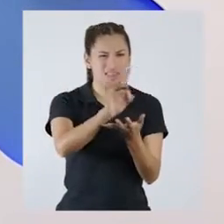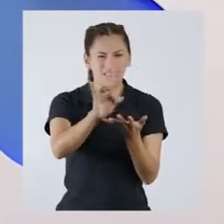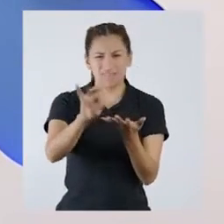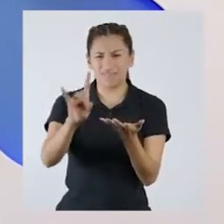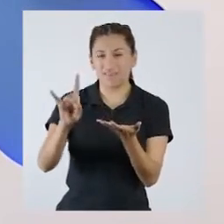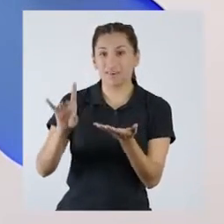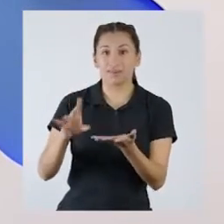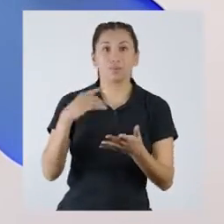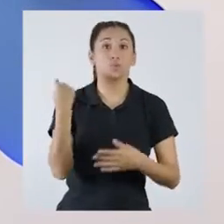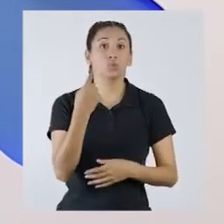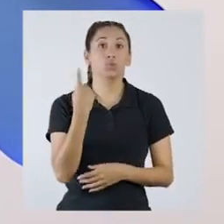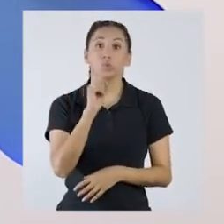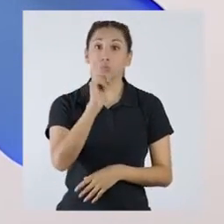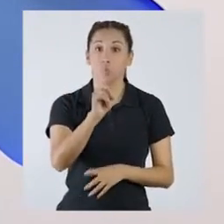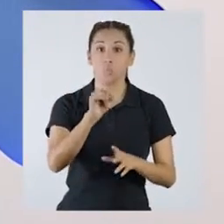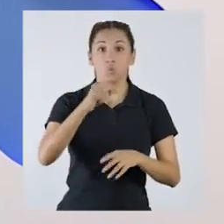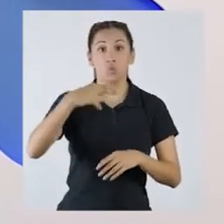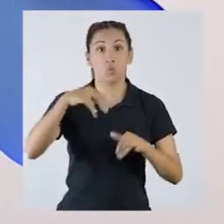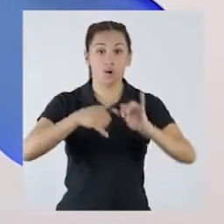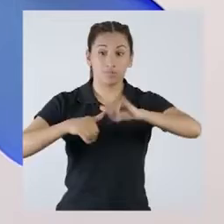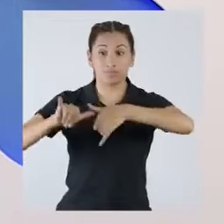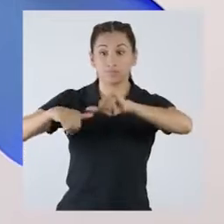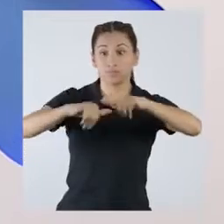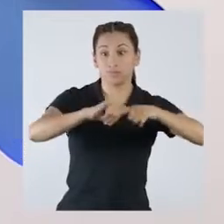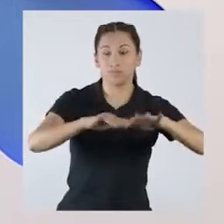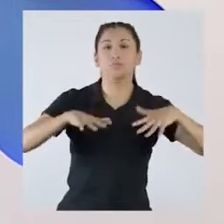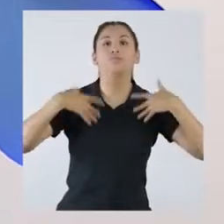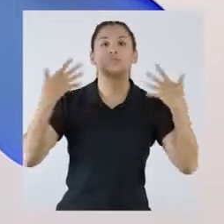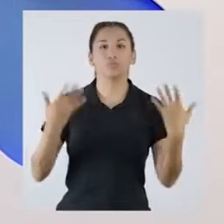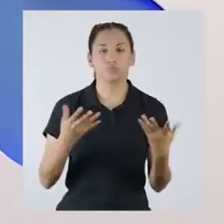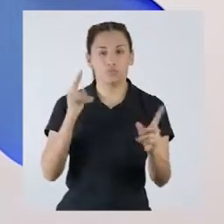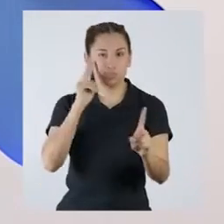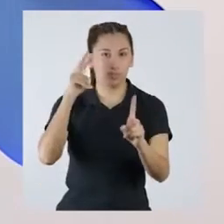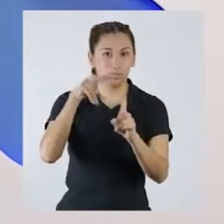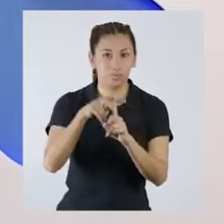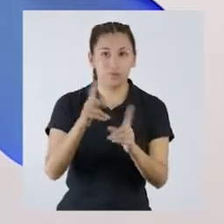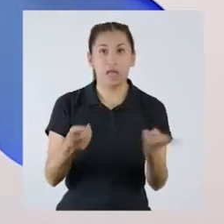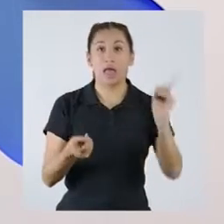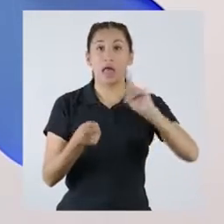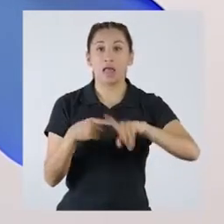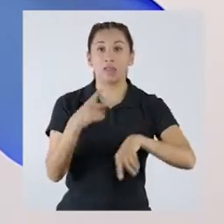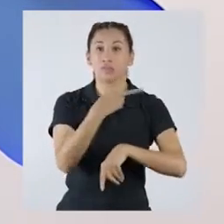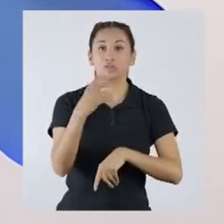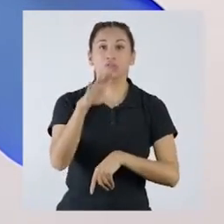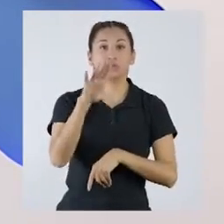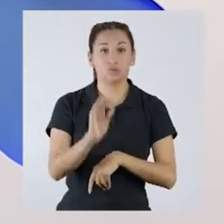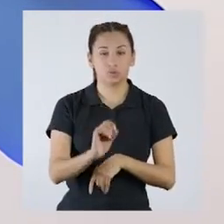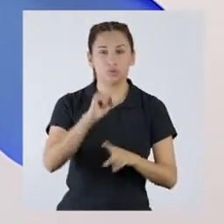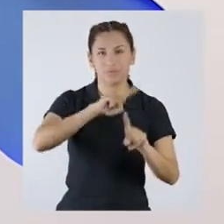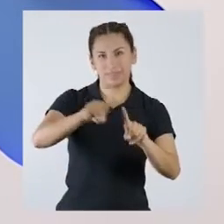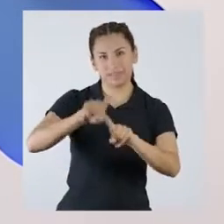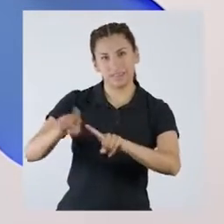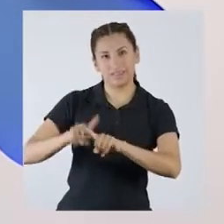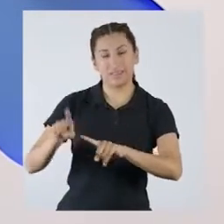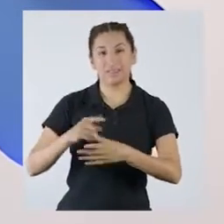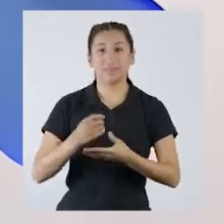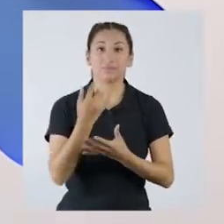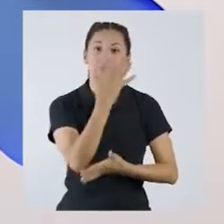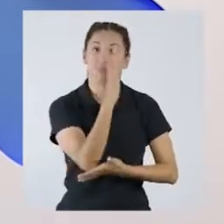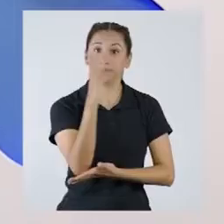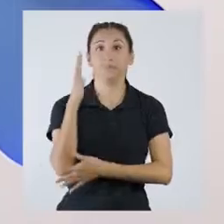diversa que en solo 1 hectárea podemos encontrar hasta 250 variedades